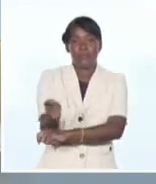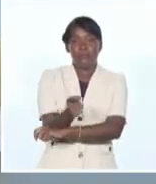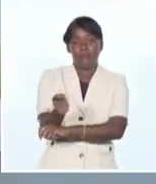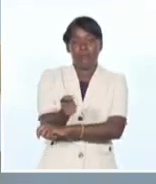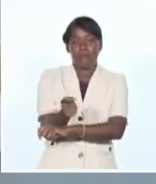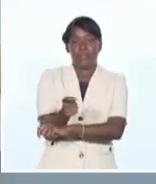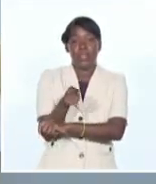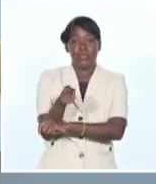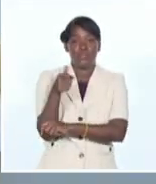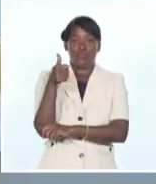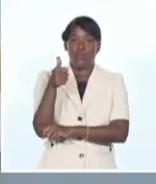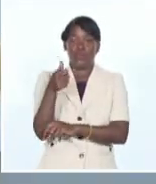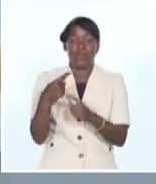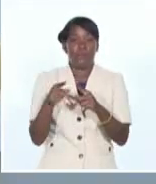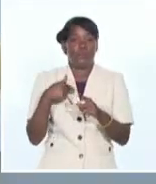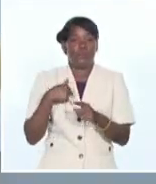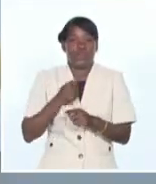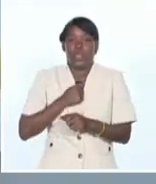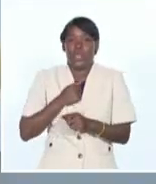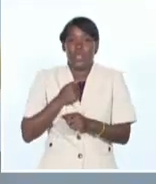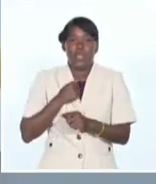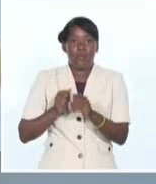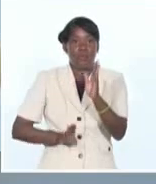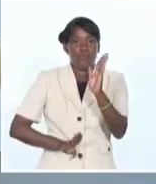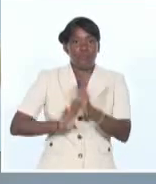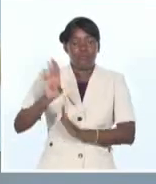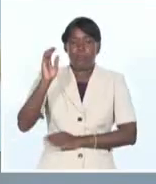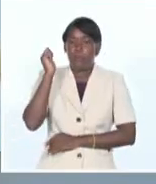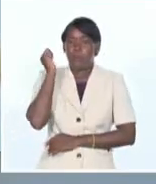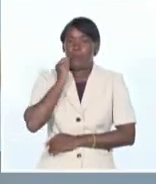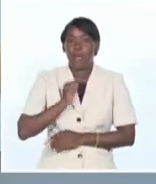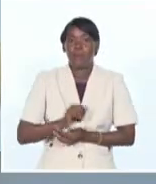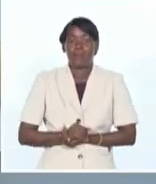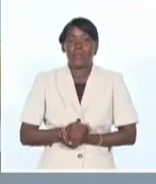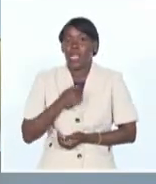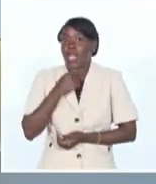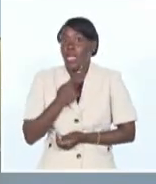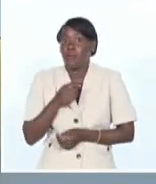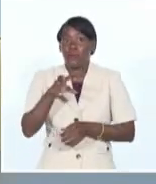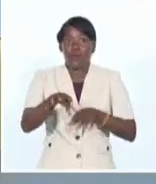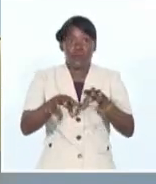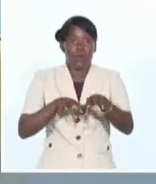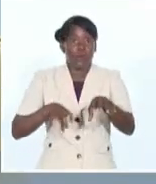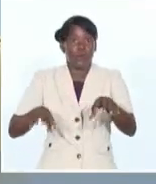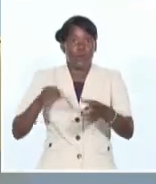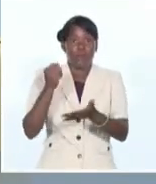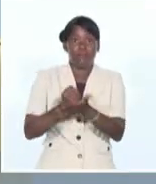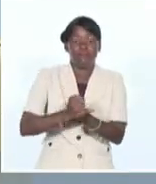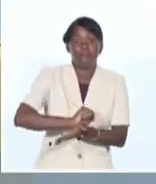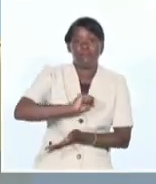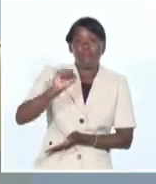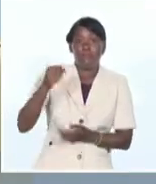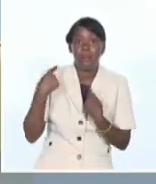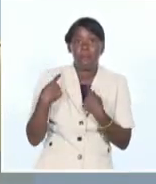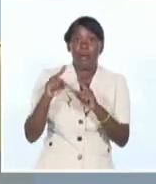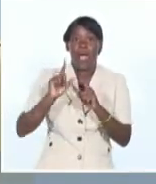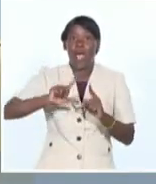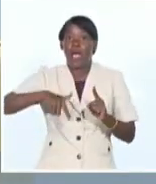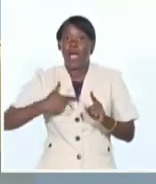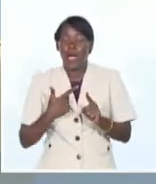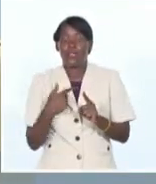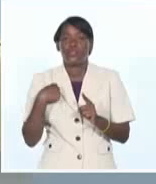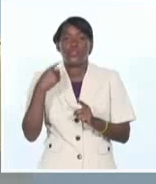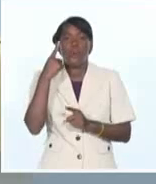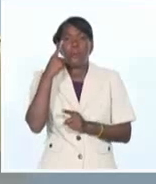los estudiantes, una vez ya graduado, a cada uno de los territorios. Ese es un propósito fundamental, es decir, cómo nosotros